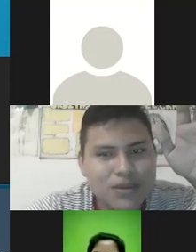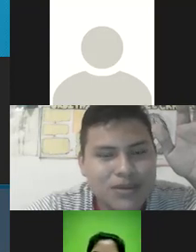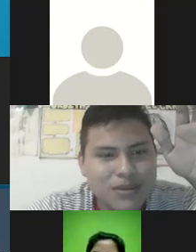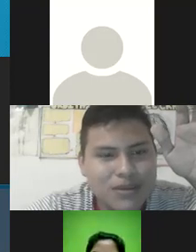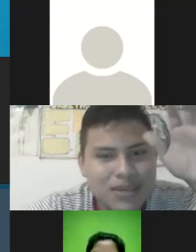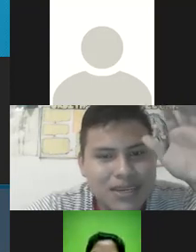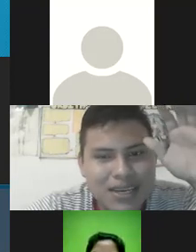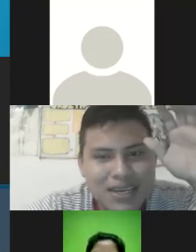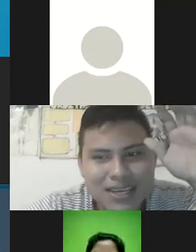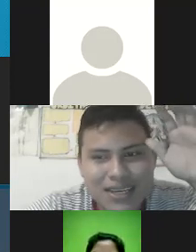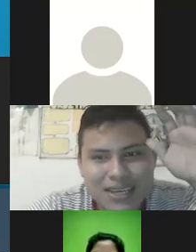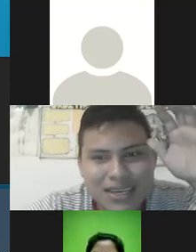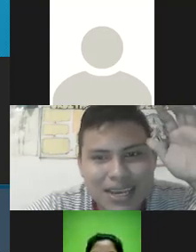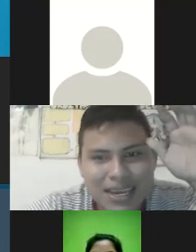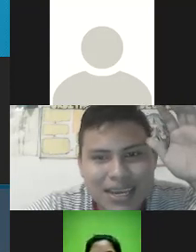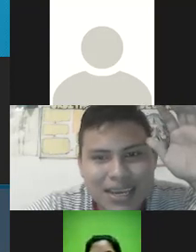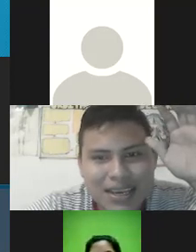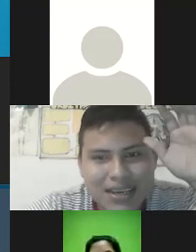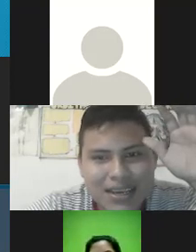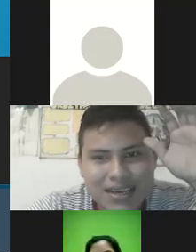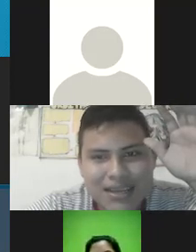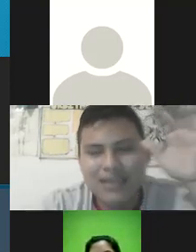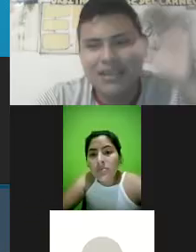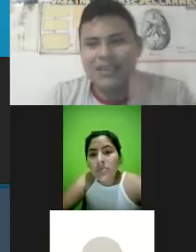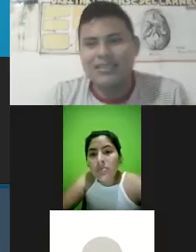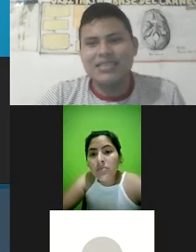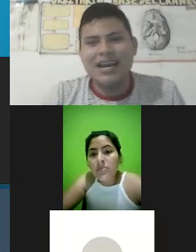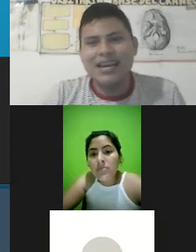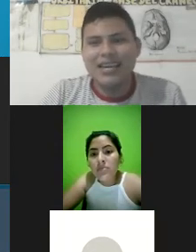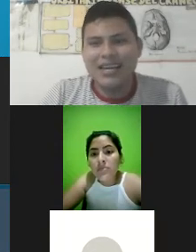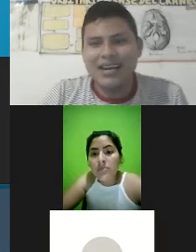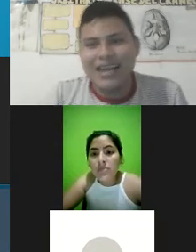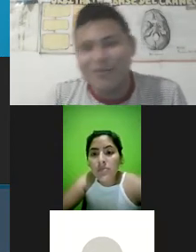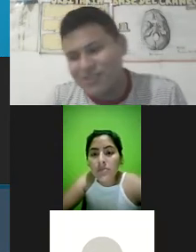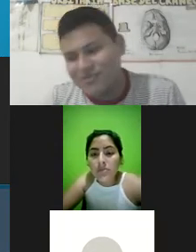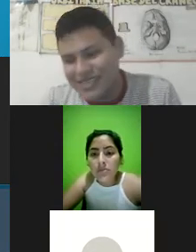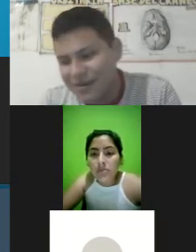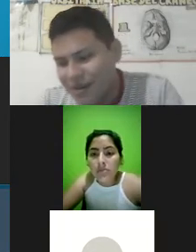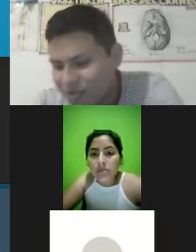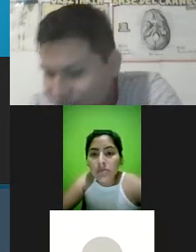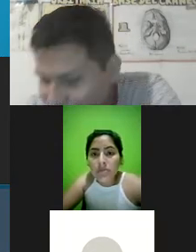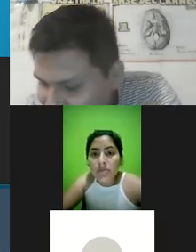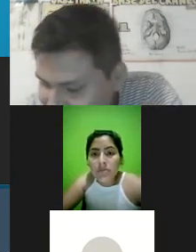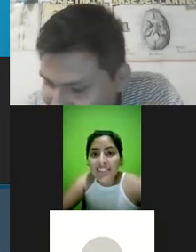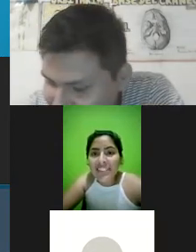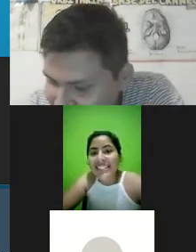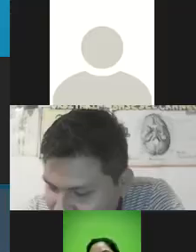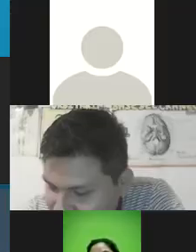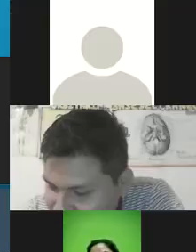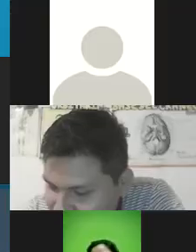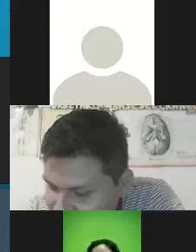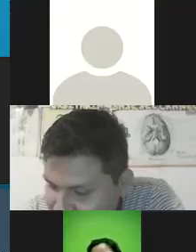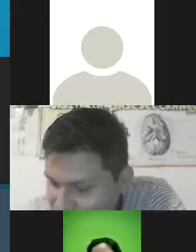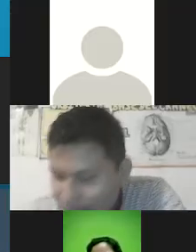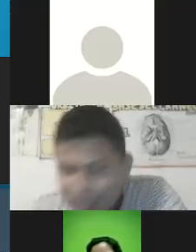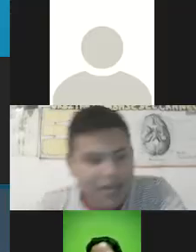el frontal. El más grande es el fémur. Ya va uno, Nicolás, el